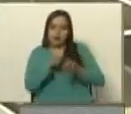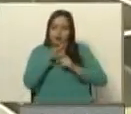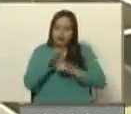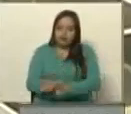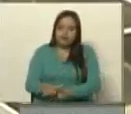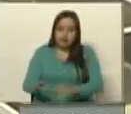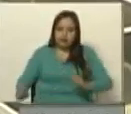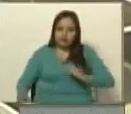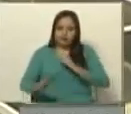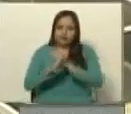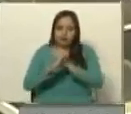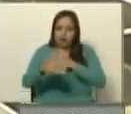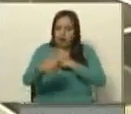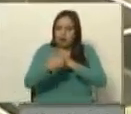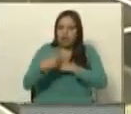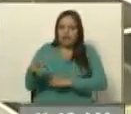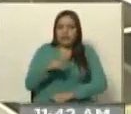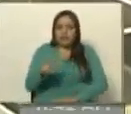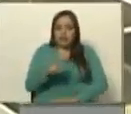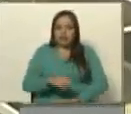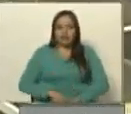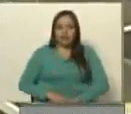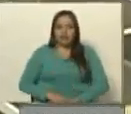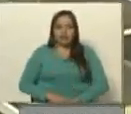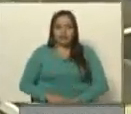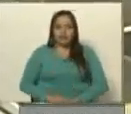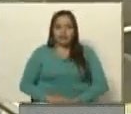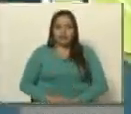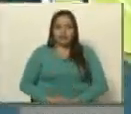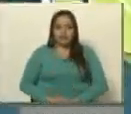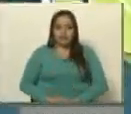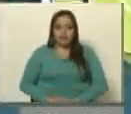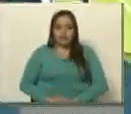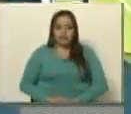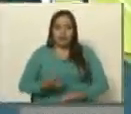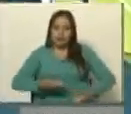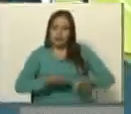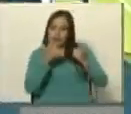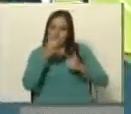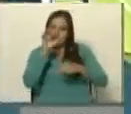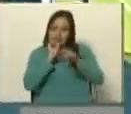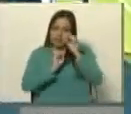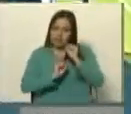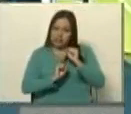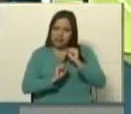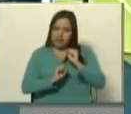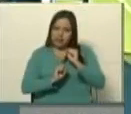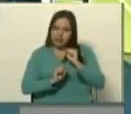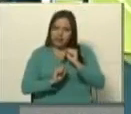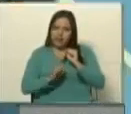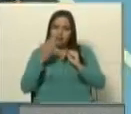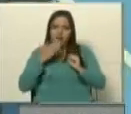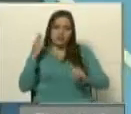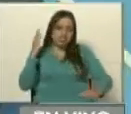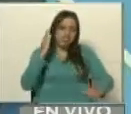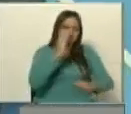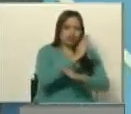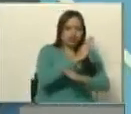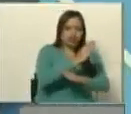medidas coercitivas unilaterales, mal llamadas sanciones, pero que permiten entenderla, y la palabra sanción por su significado